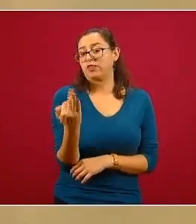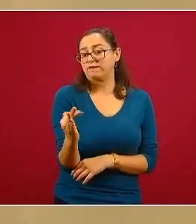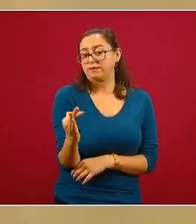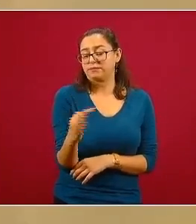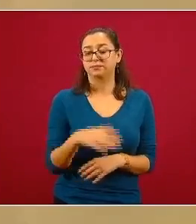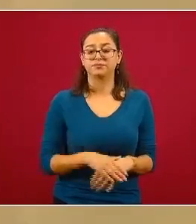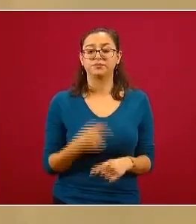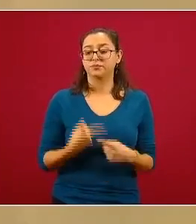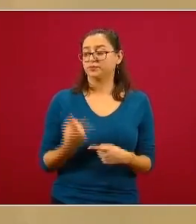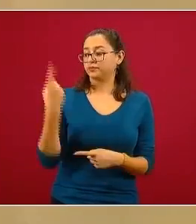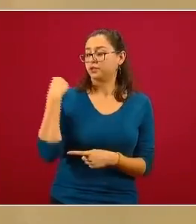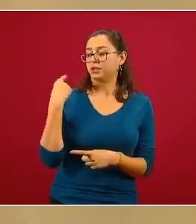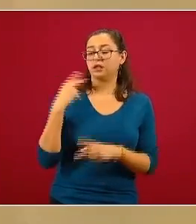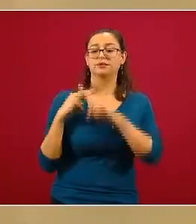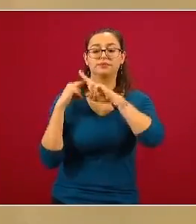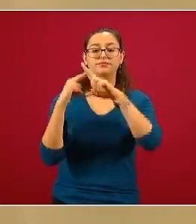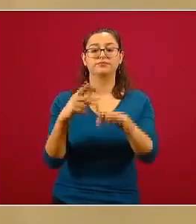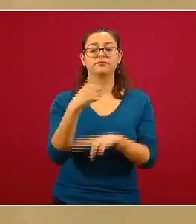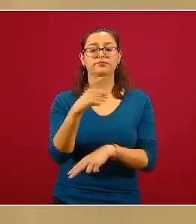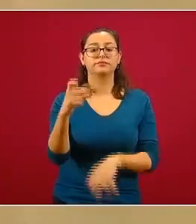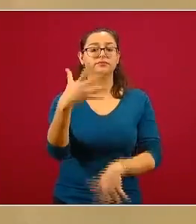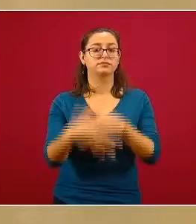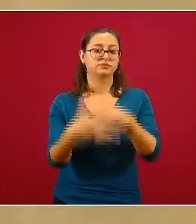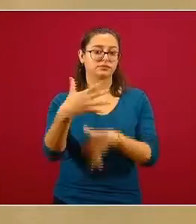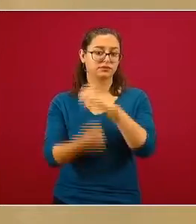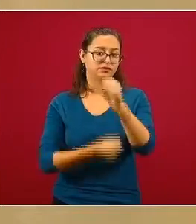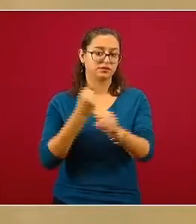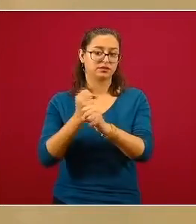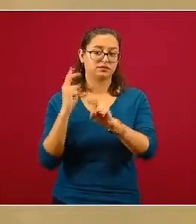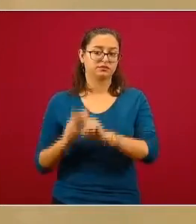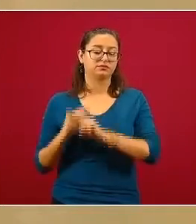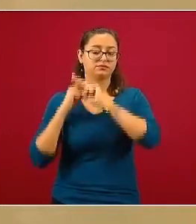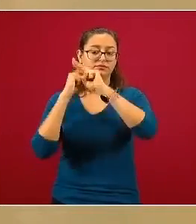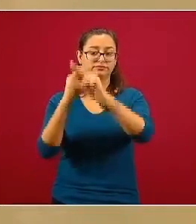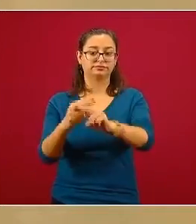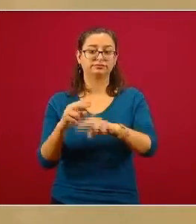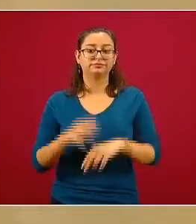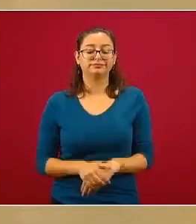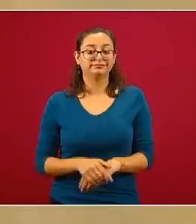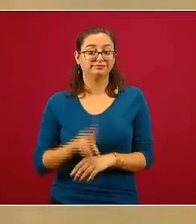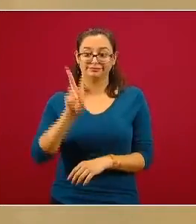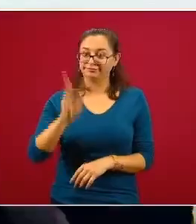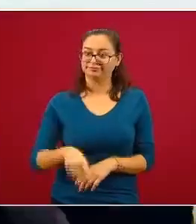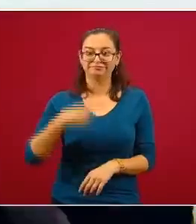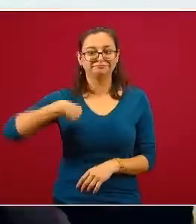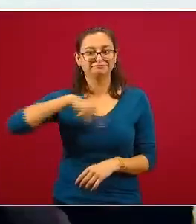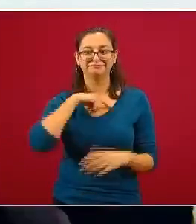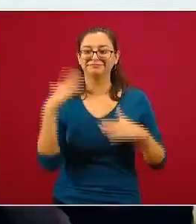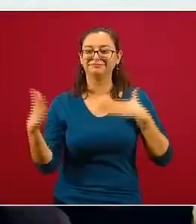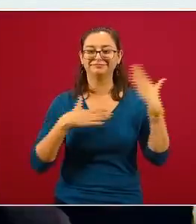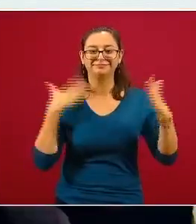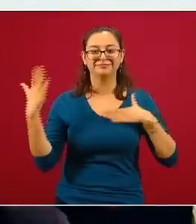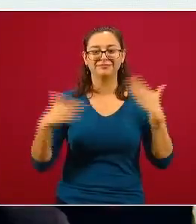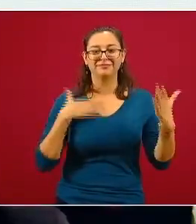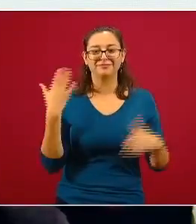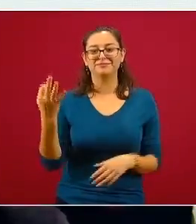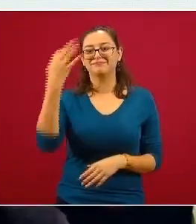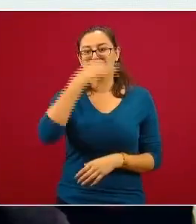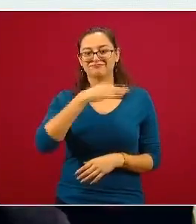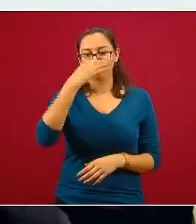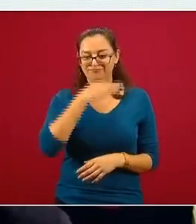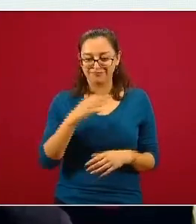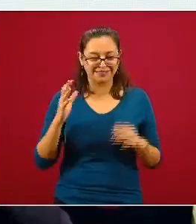El 5 de febrero pasado, cumplimos 115 años, hicimos celebraciones con bombo y platillo y después nos cayó